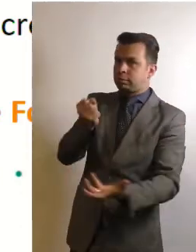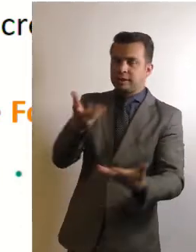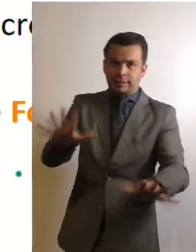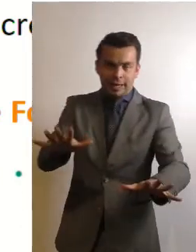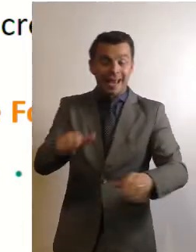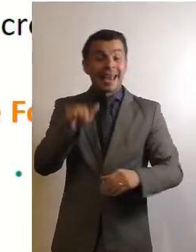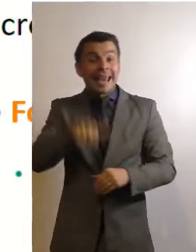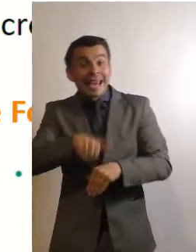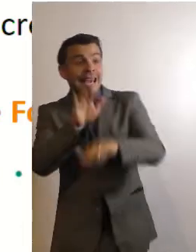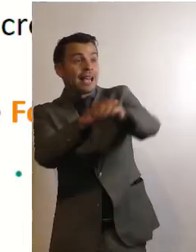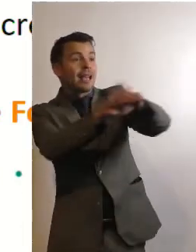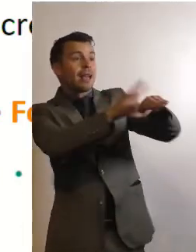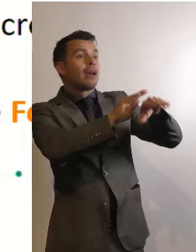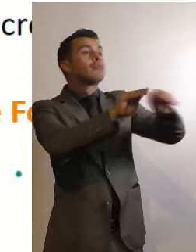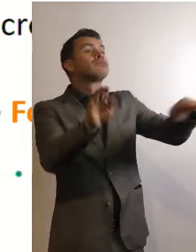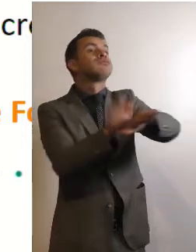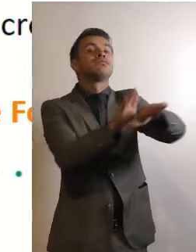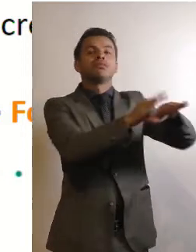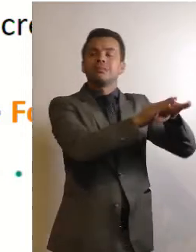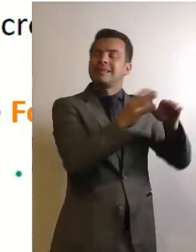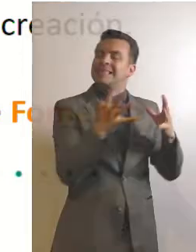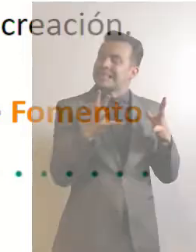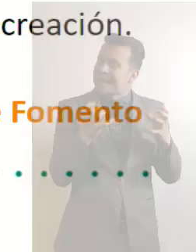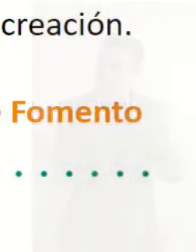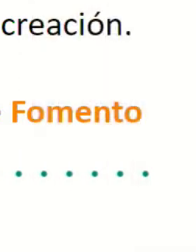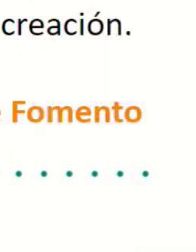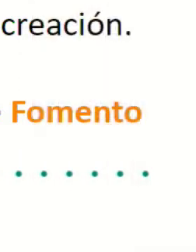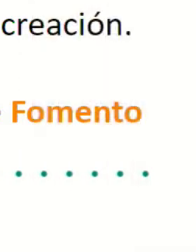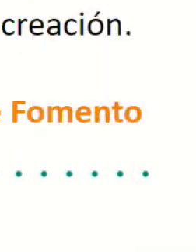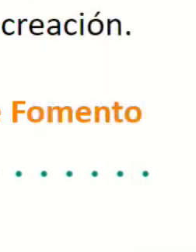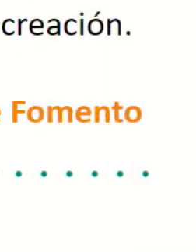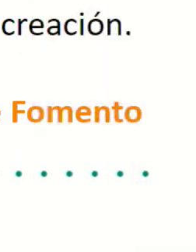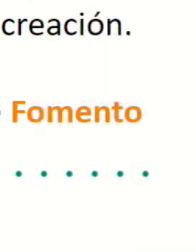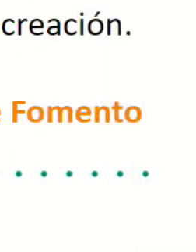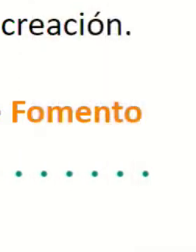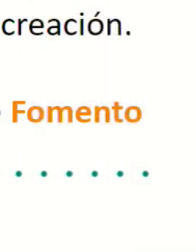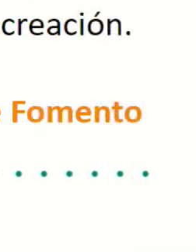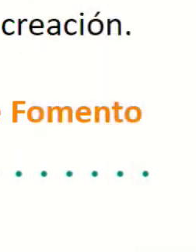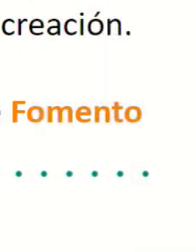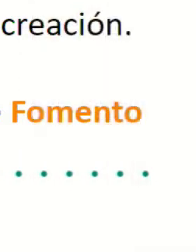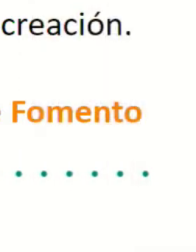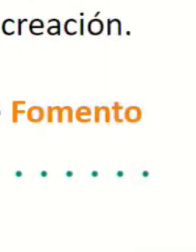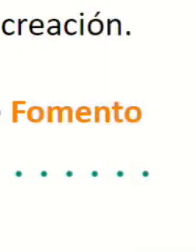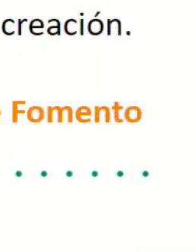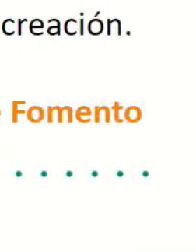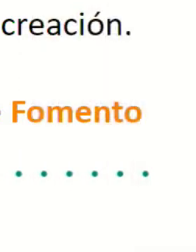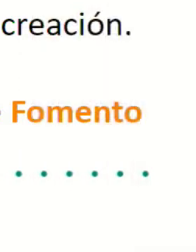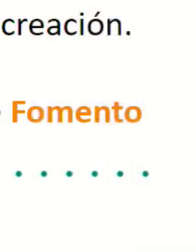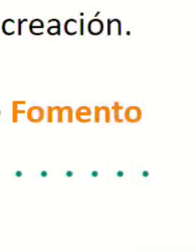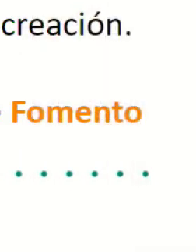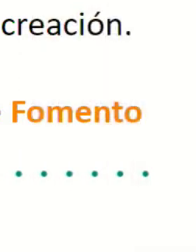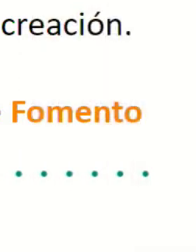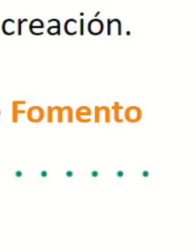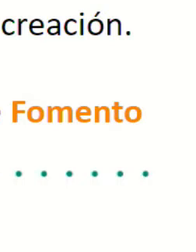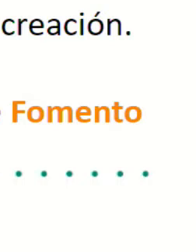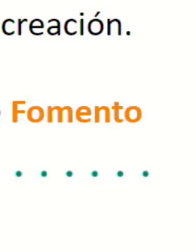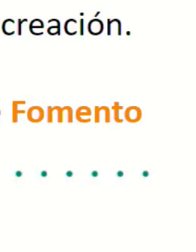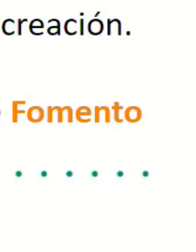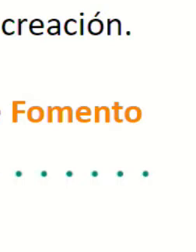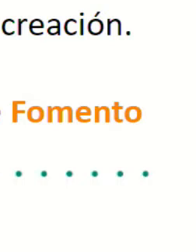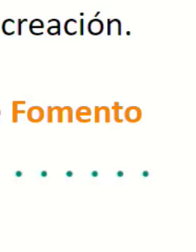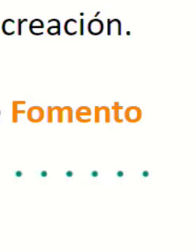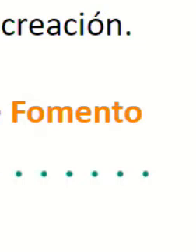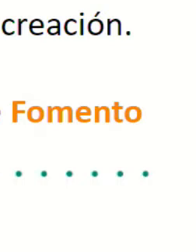quiso dar una mayor cobertura a todos los grupos de investigación para financiar estos proyectos de investigación y